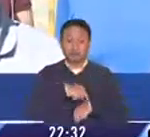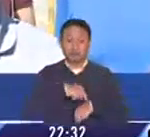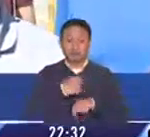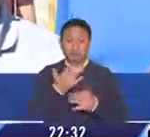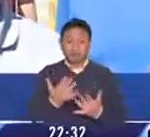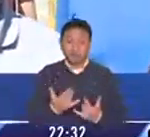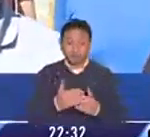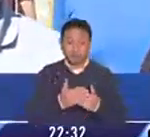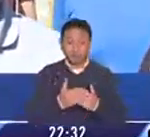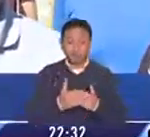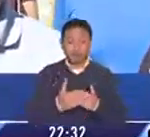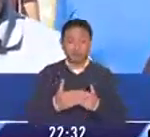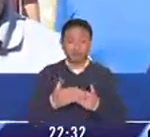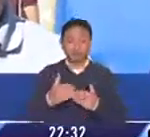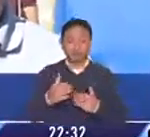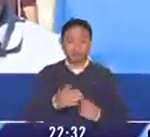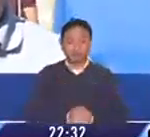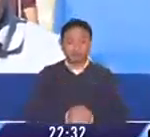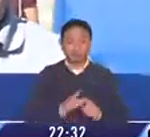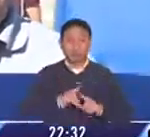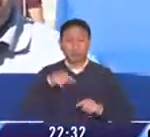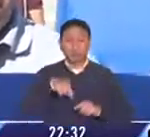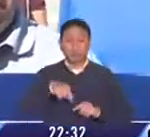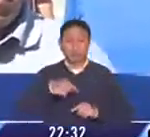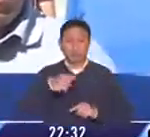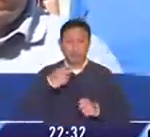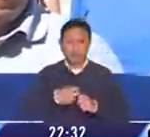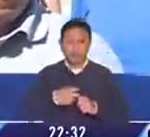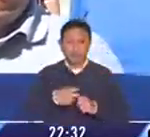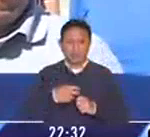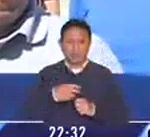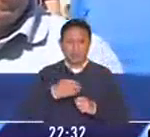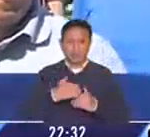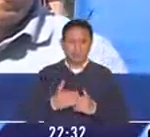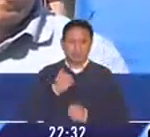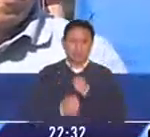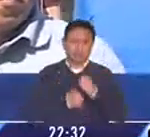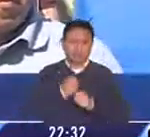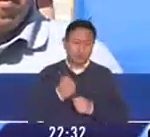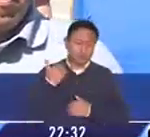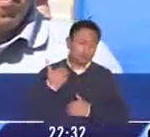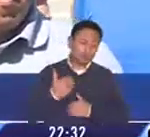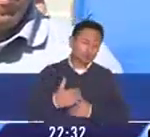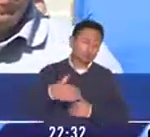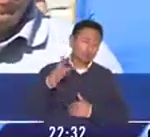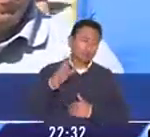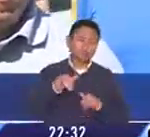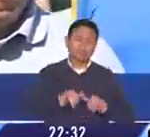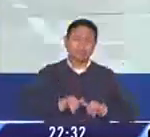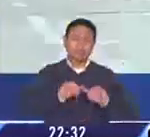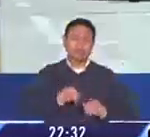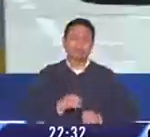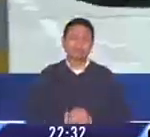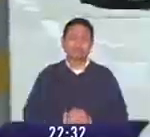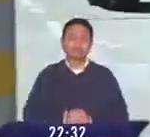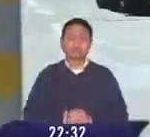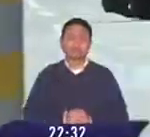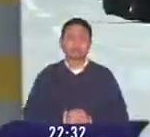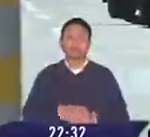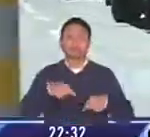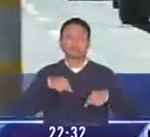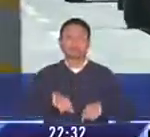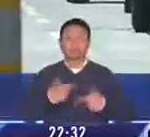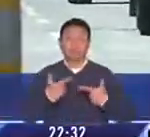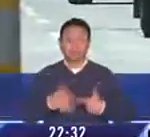de intervención, pero también más duradera la intervención, lo cual es evidentemente un punto favorable. La vía fue